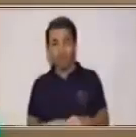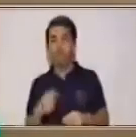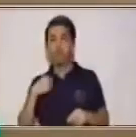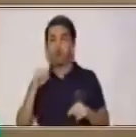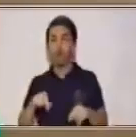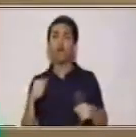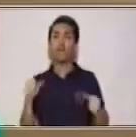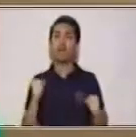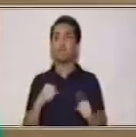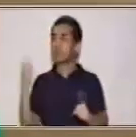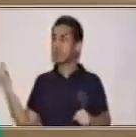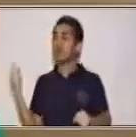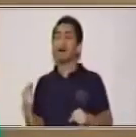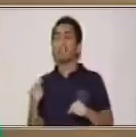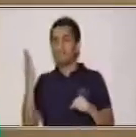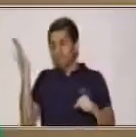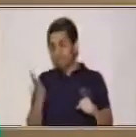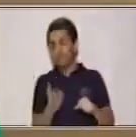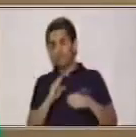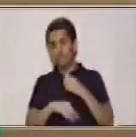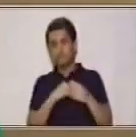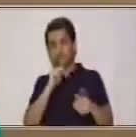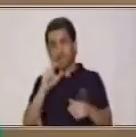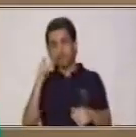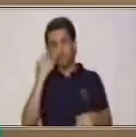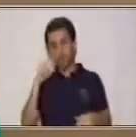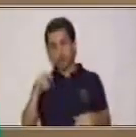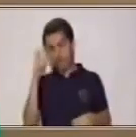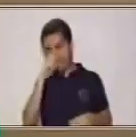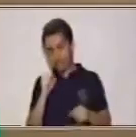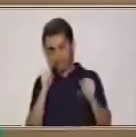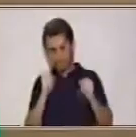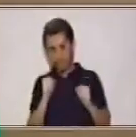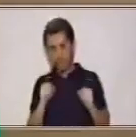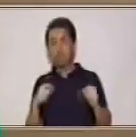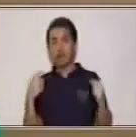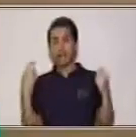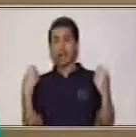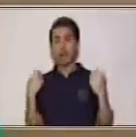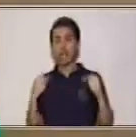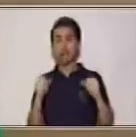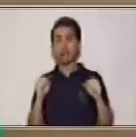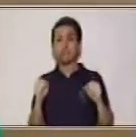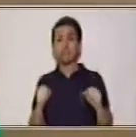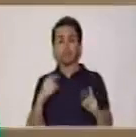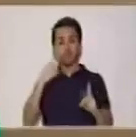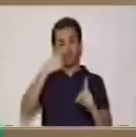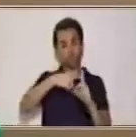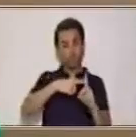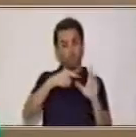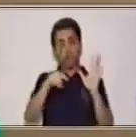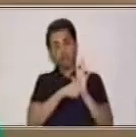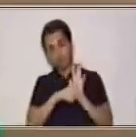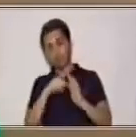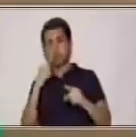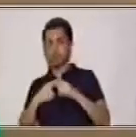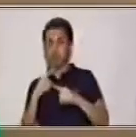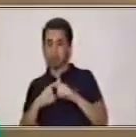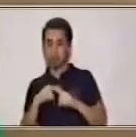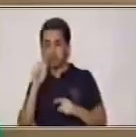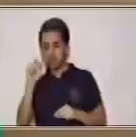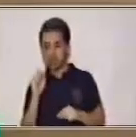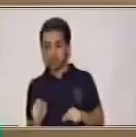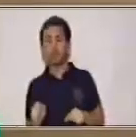realizado fracciones complejas utilizando operaciones básicas de suma, resta, multiplicación, división